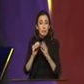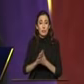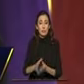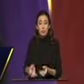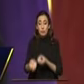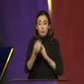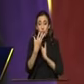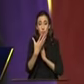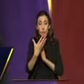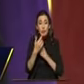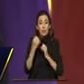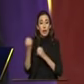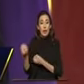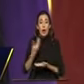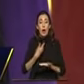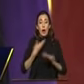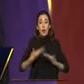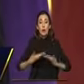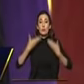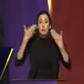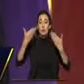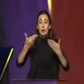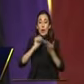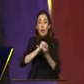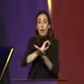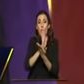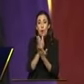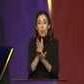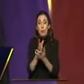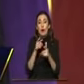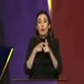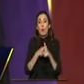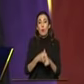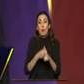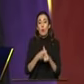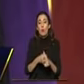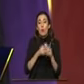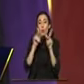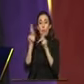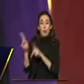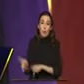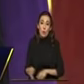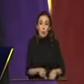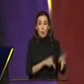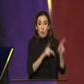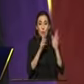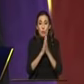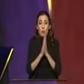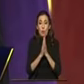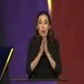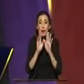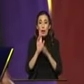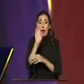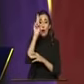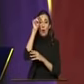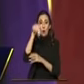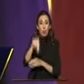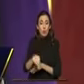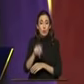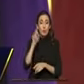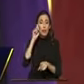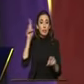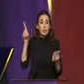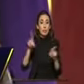de la Corte Constitucional, propondré a la Asamblea Nacional dar urgente trámite a la denuncia del Tratado de UNASUR. Eso